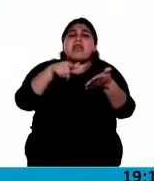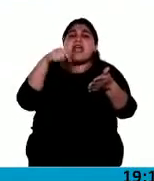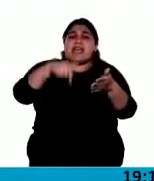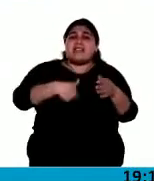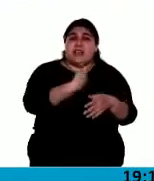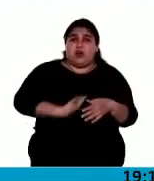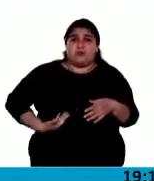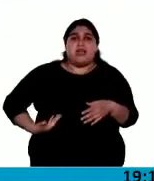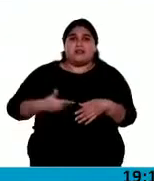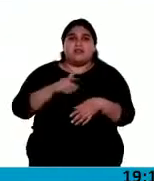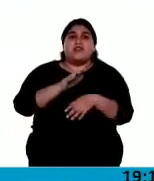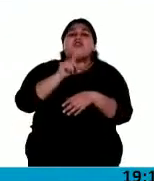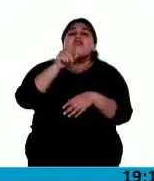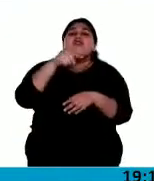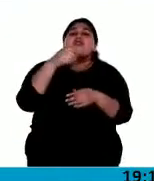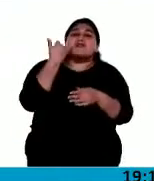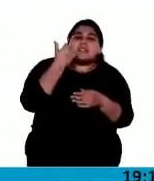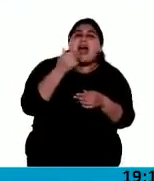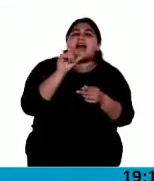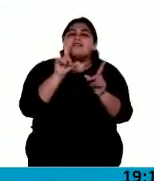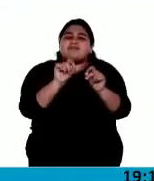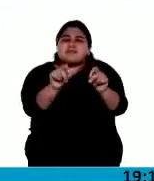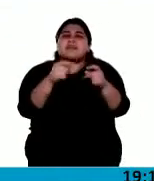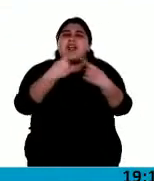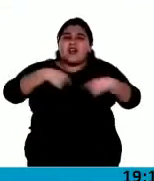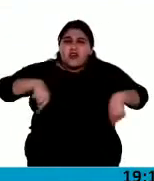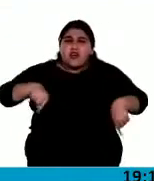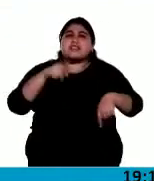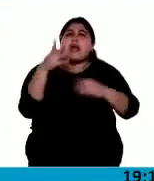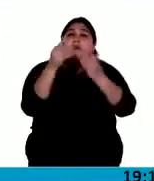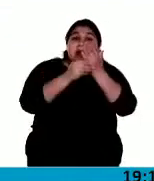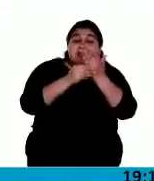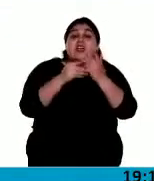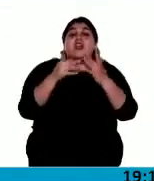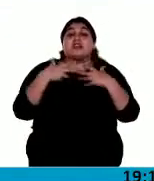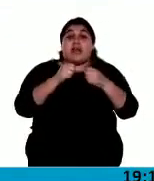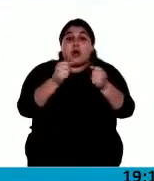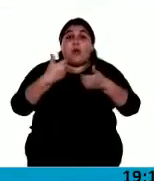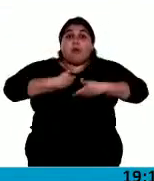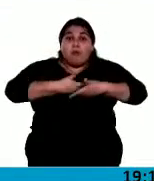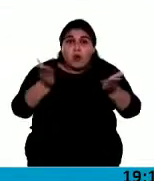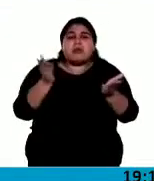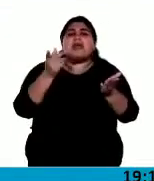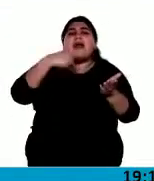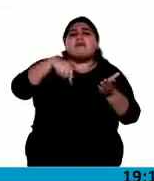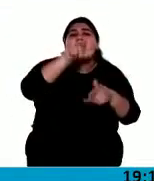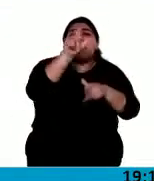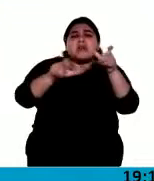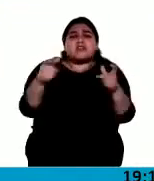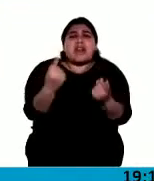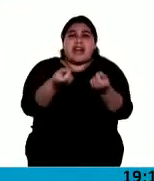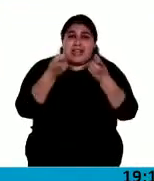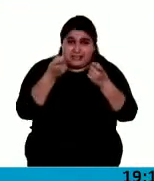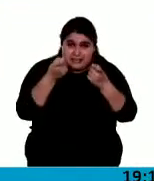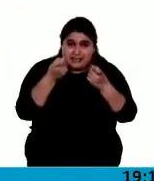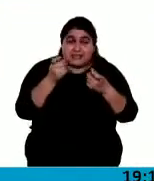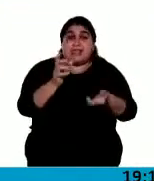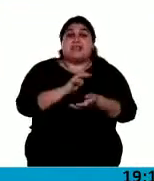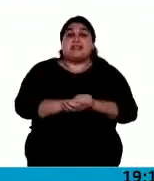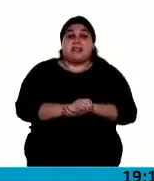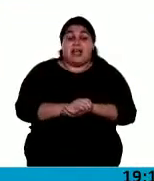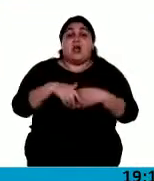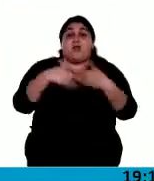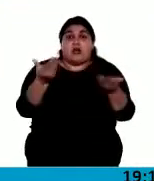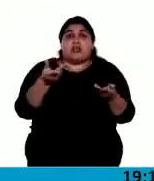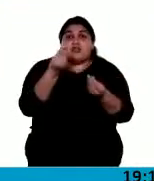no ha habido drogas oncológicas dispuestas en el ministerio de salud pública para aquellos que lo necesitan y que no tienen cobertura social que son